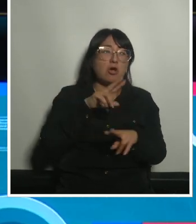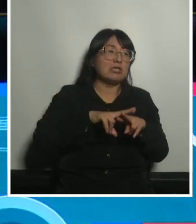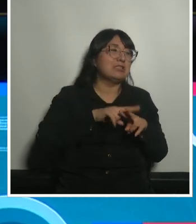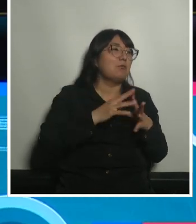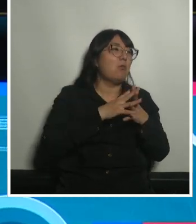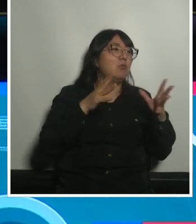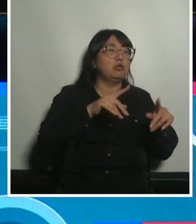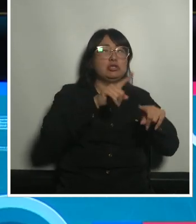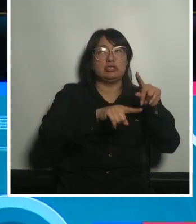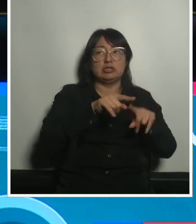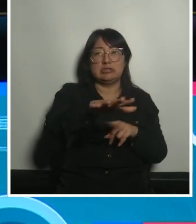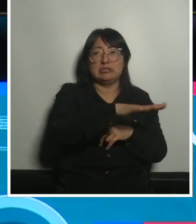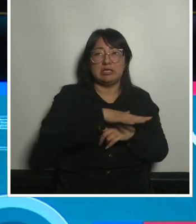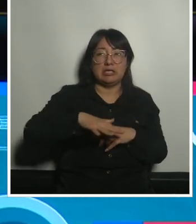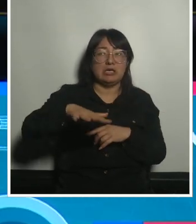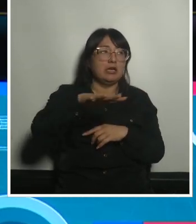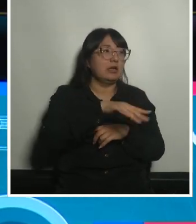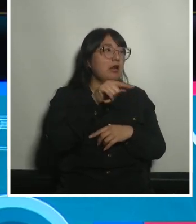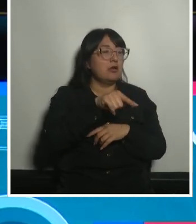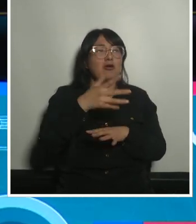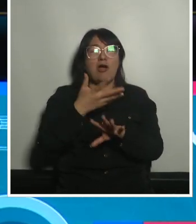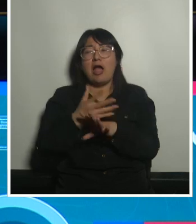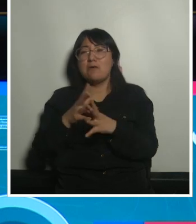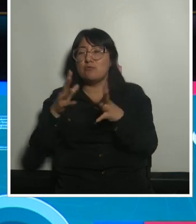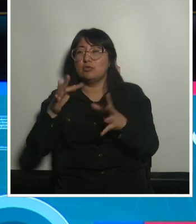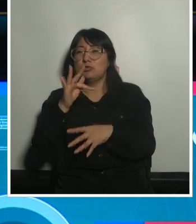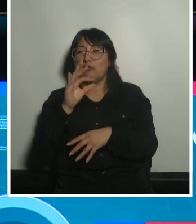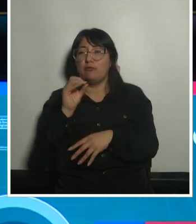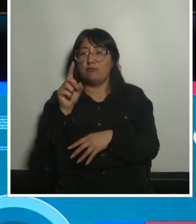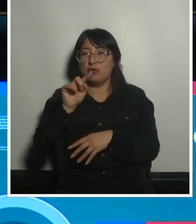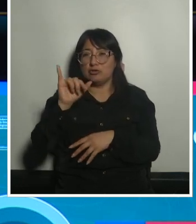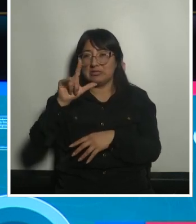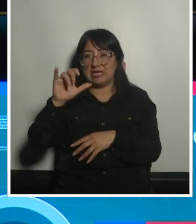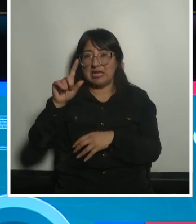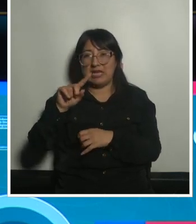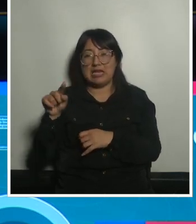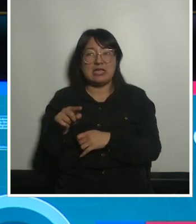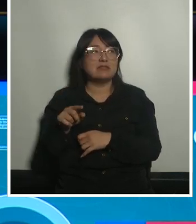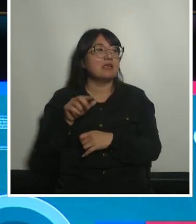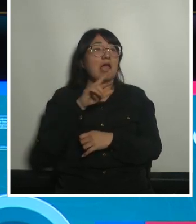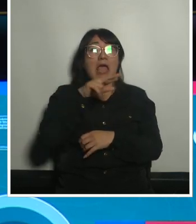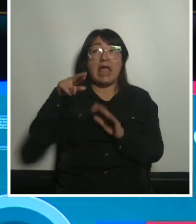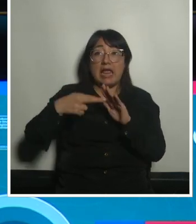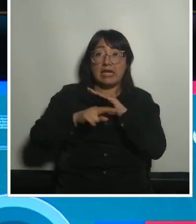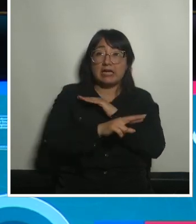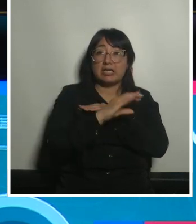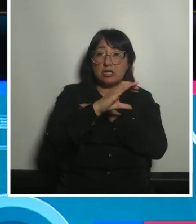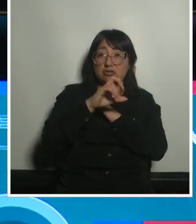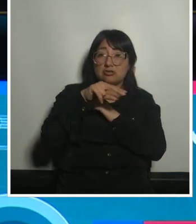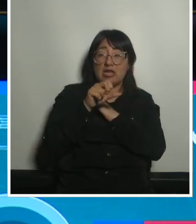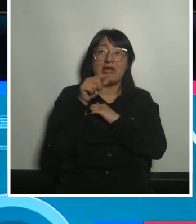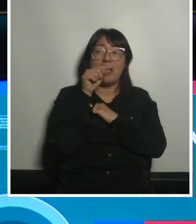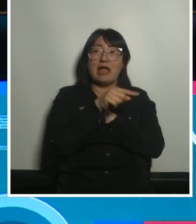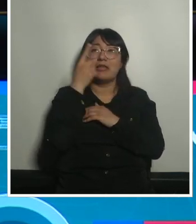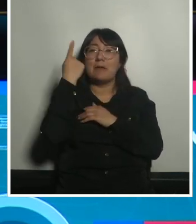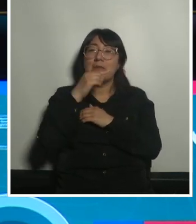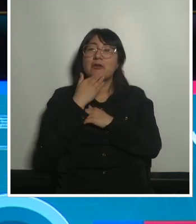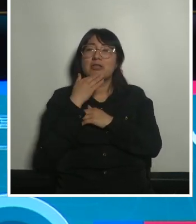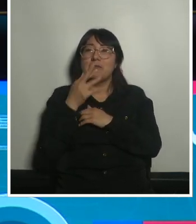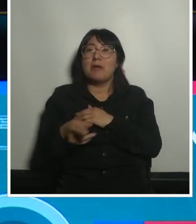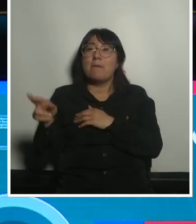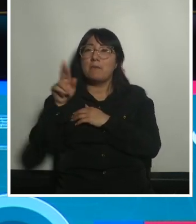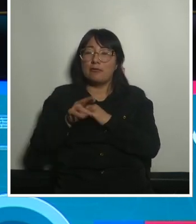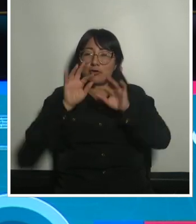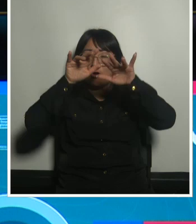terrenos. Acá en Tubul aparecieron muchos fósiles, el Mioceno aflora también ahí, pero a Lebu le devolvió la playa al